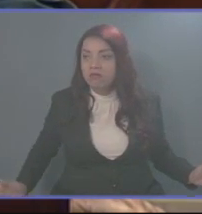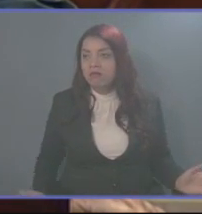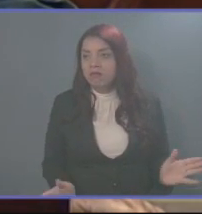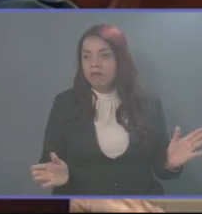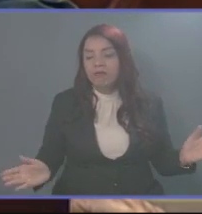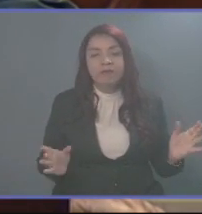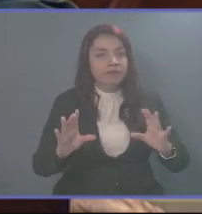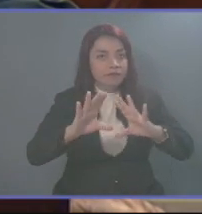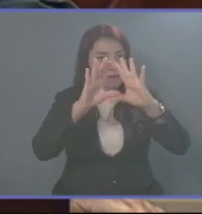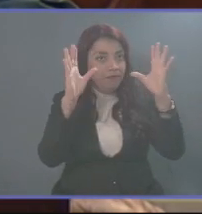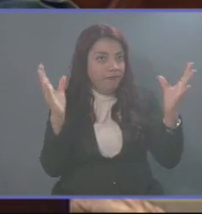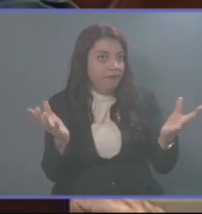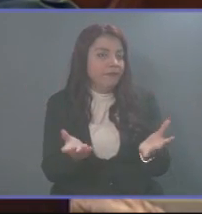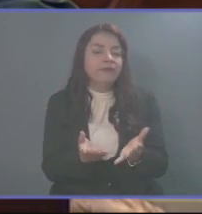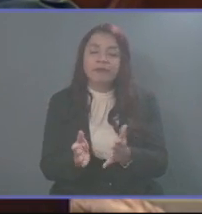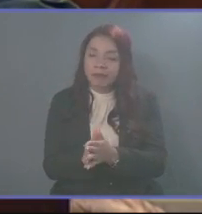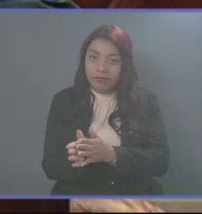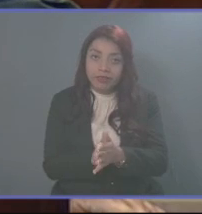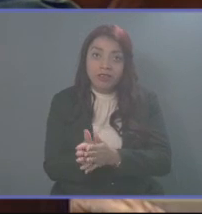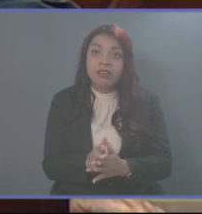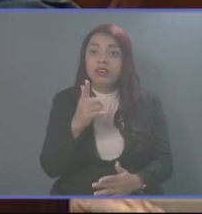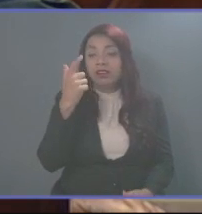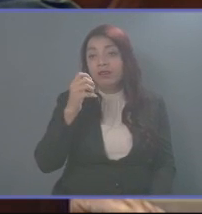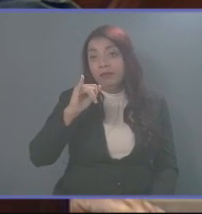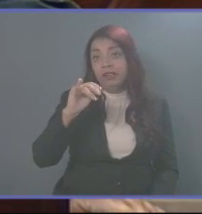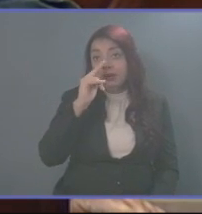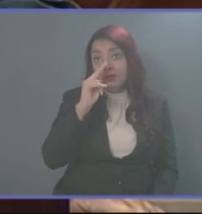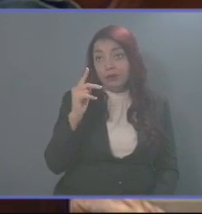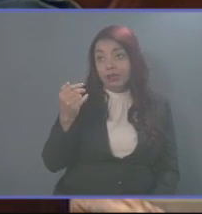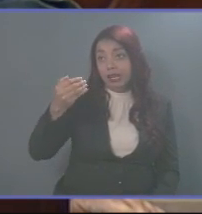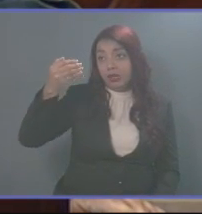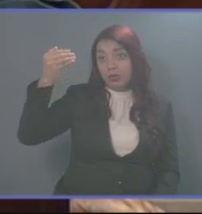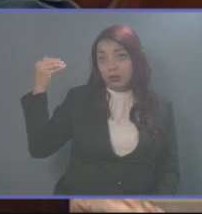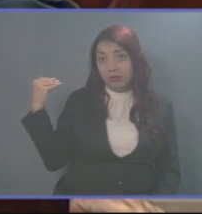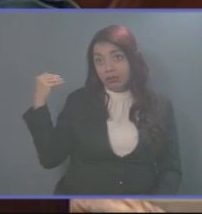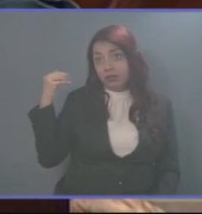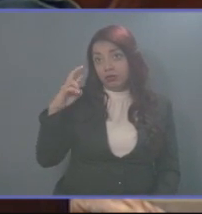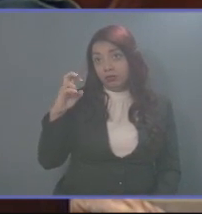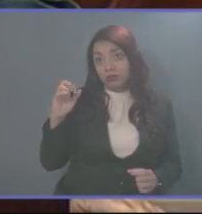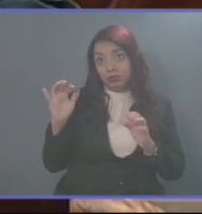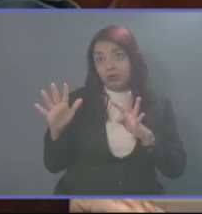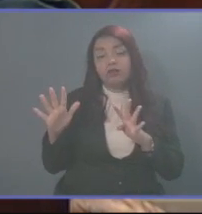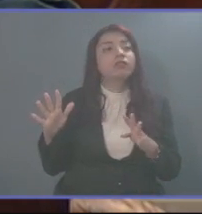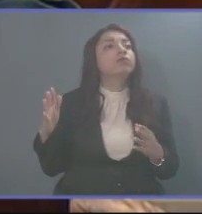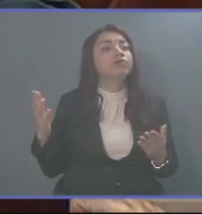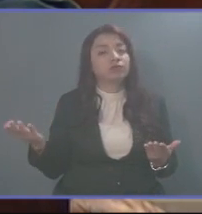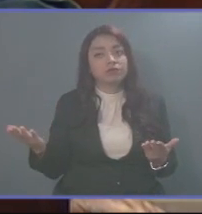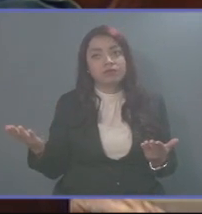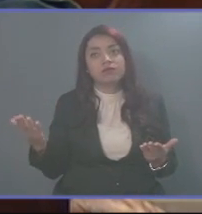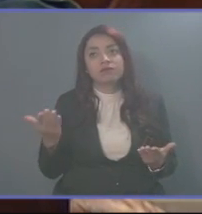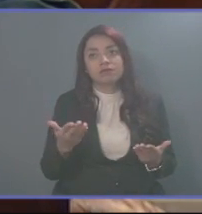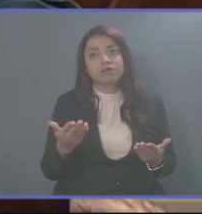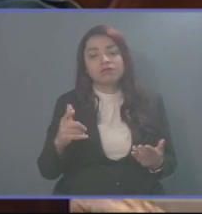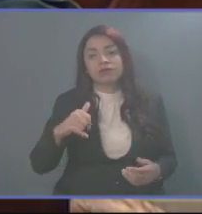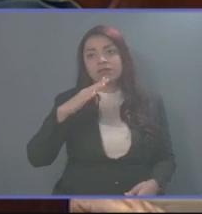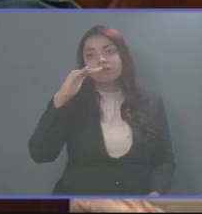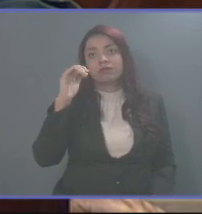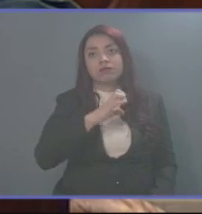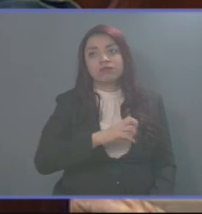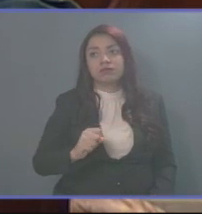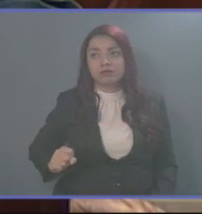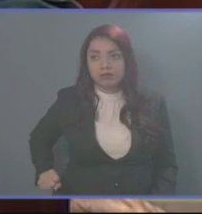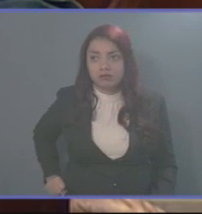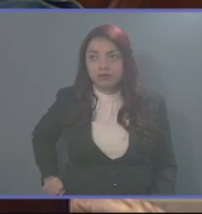relaciones internacionales importantes, por lo que en junio del año 2009 fue nombrado cónsul honorario de la República de El